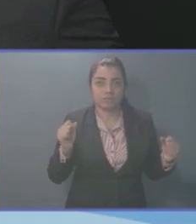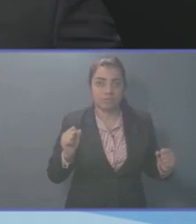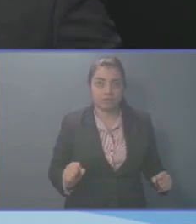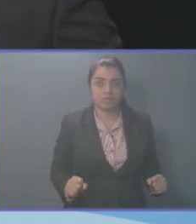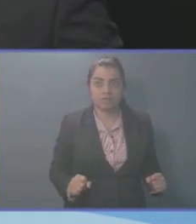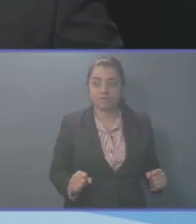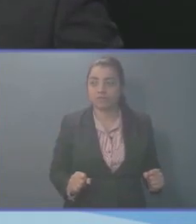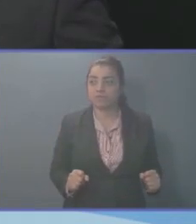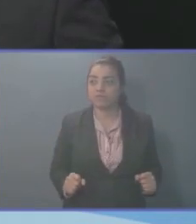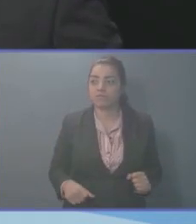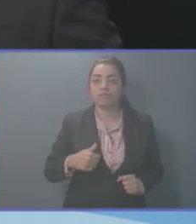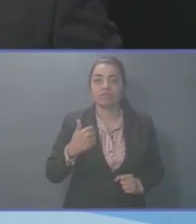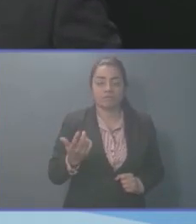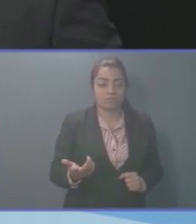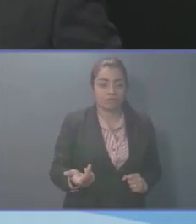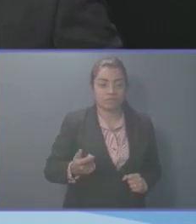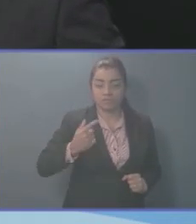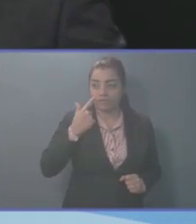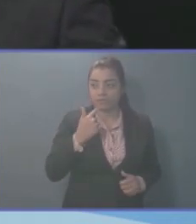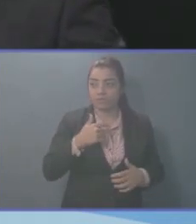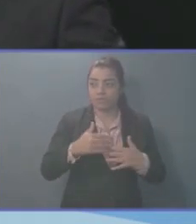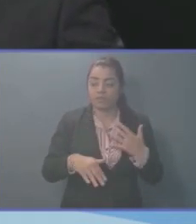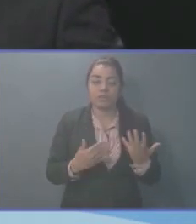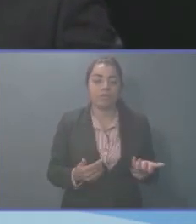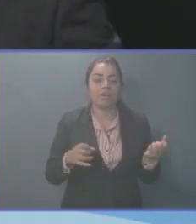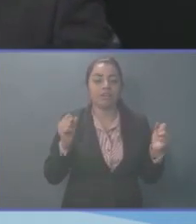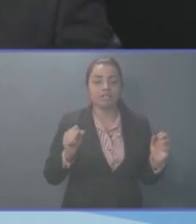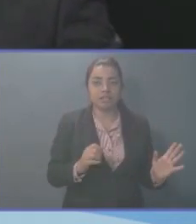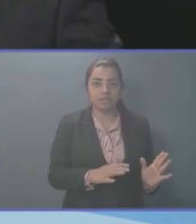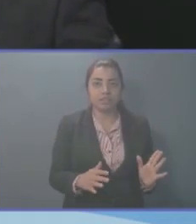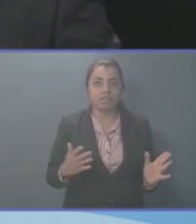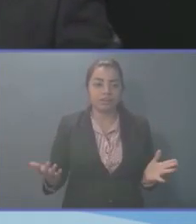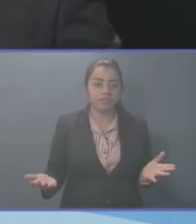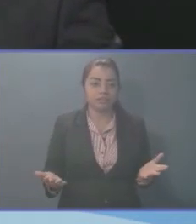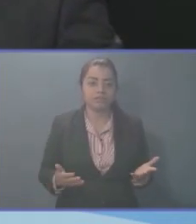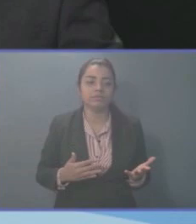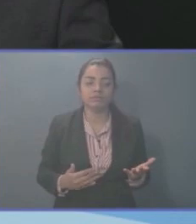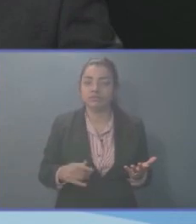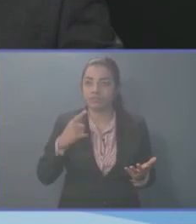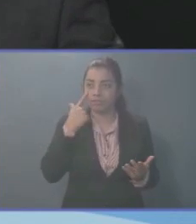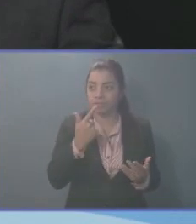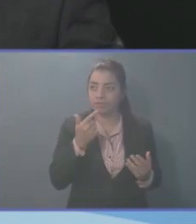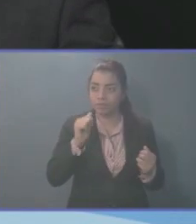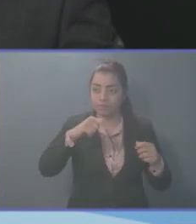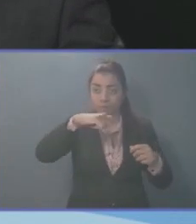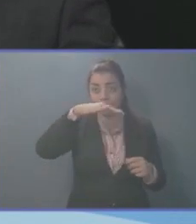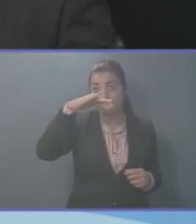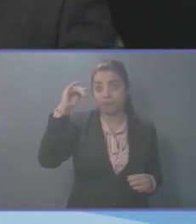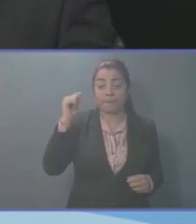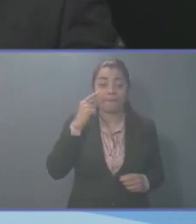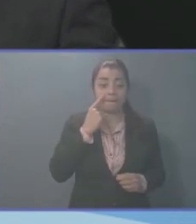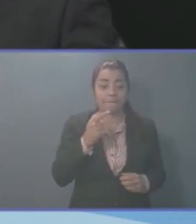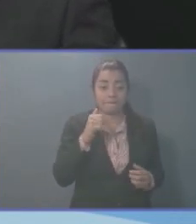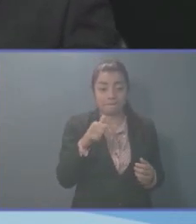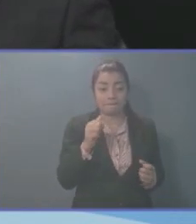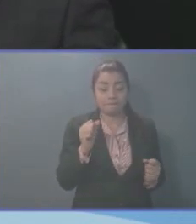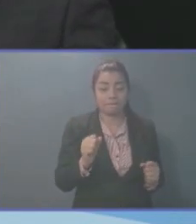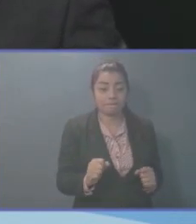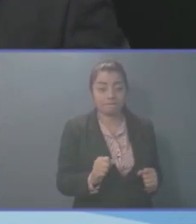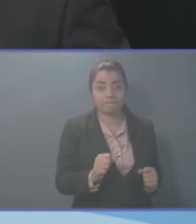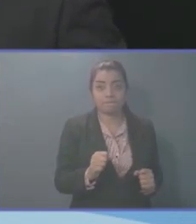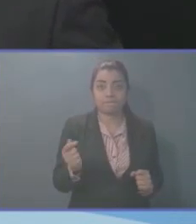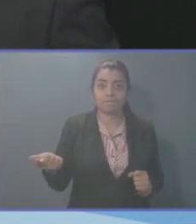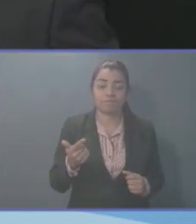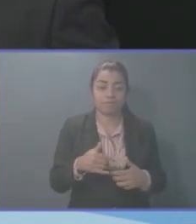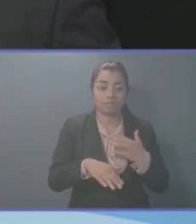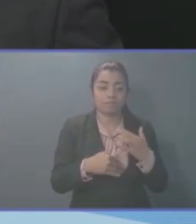la necesidad que hay de pues combatir la delincuencia en nuestro país, pero hay ciertas,